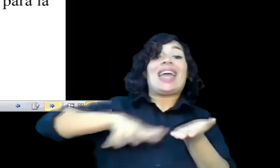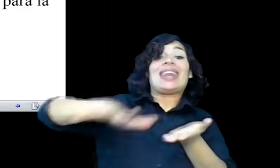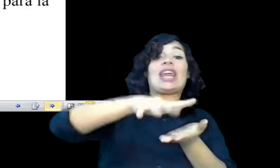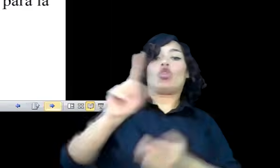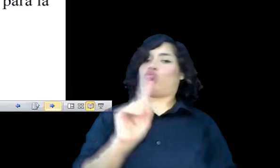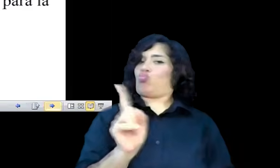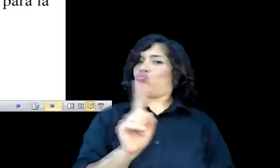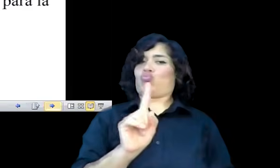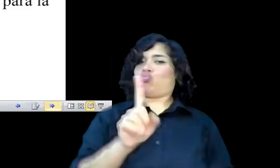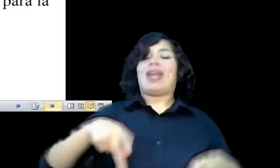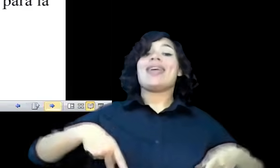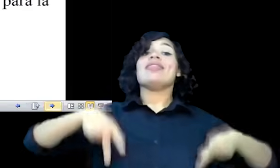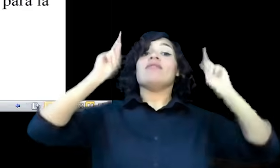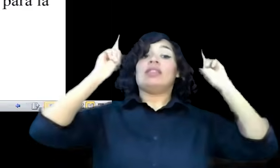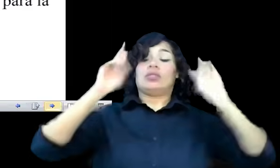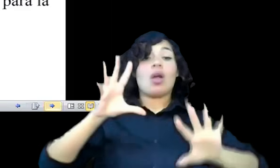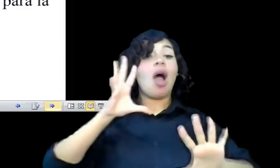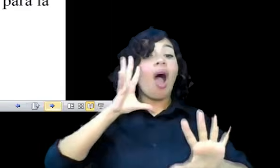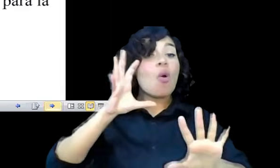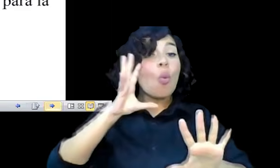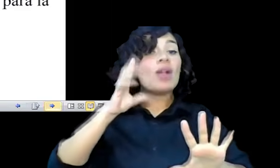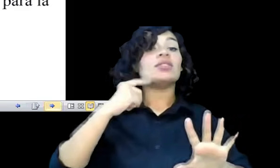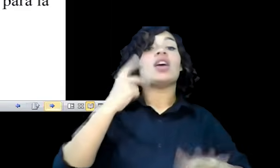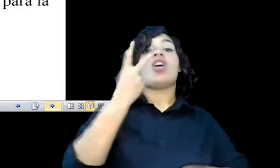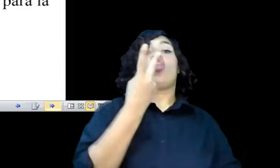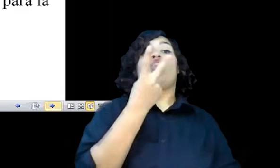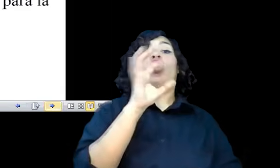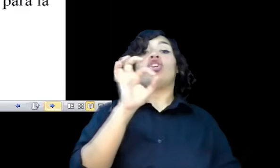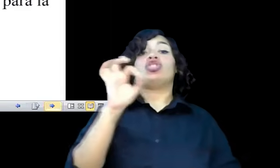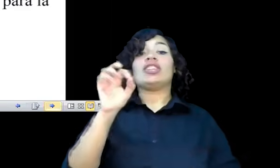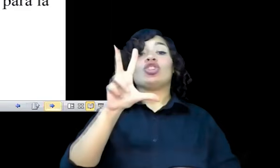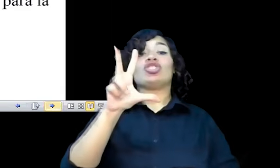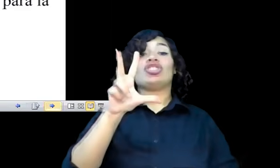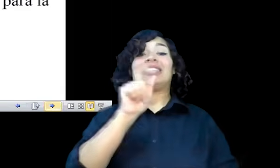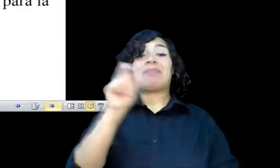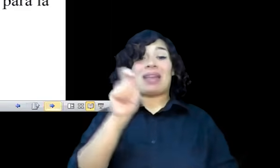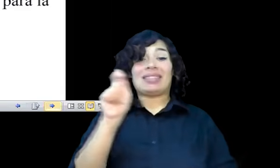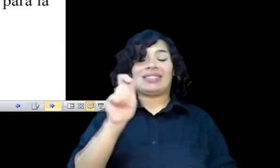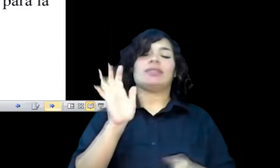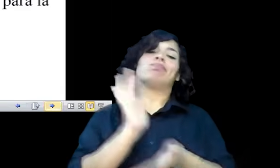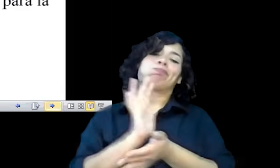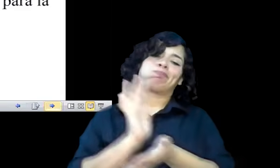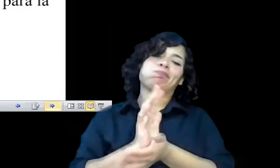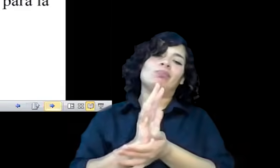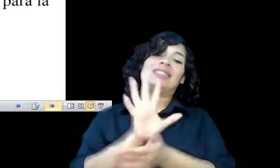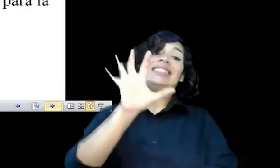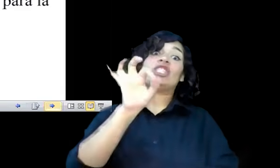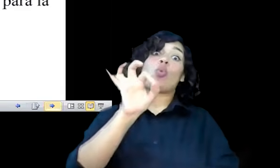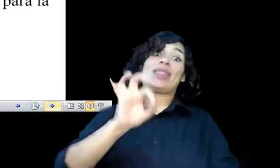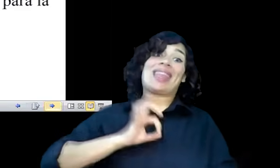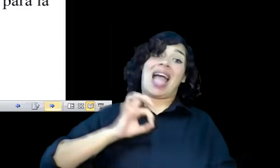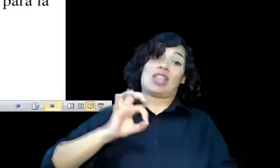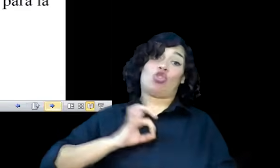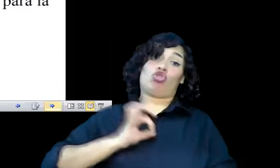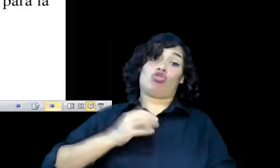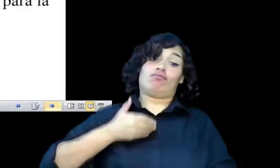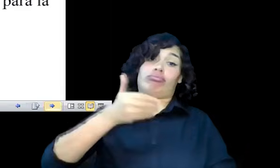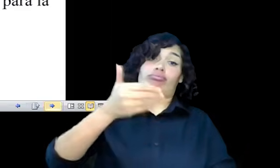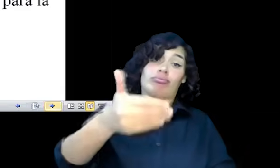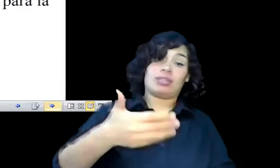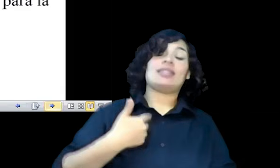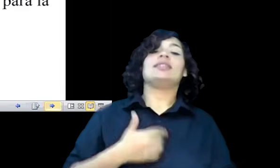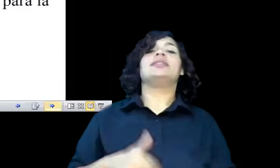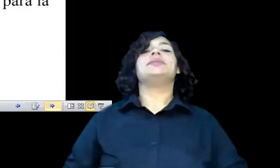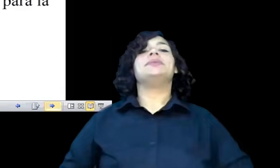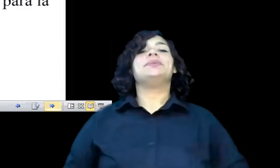que bienes personales amortiza en 200 trimestres, que es 50 años, ¿sí? 4 trimestres por año, 50 por